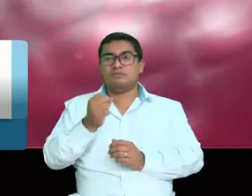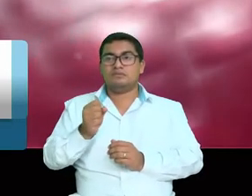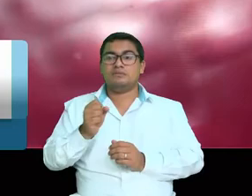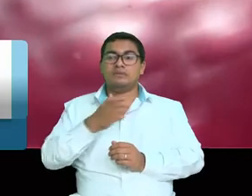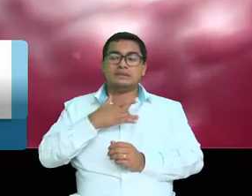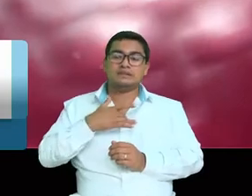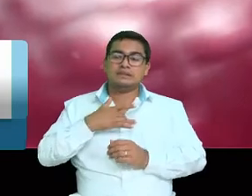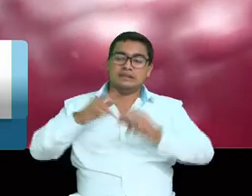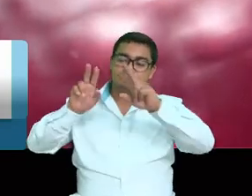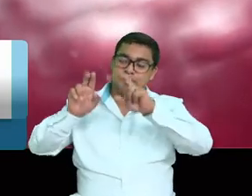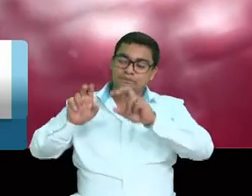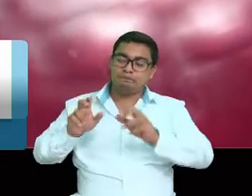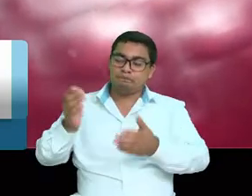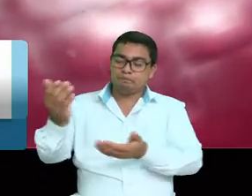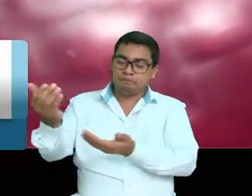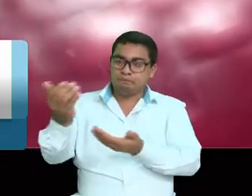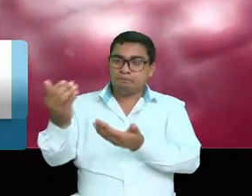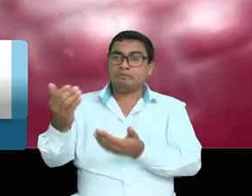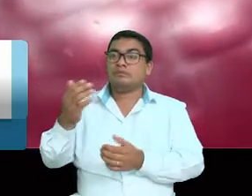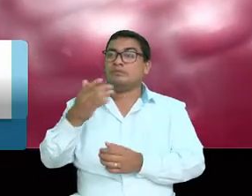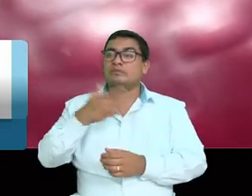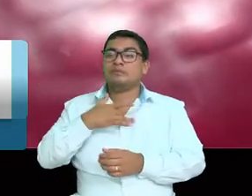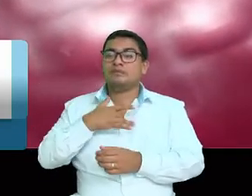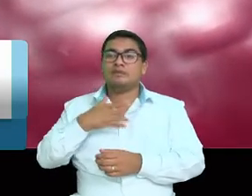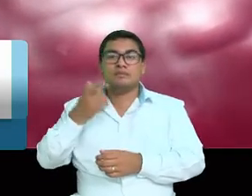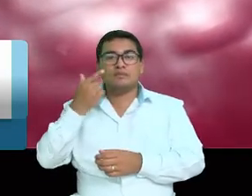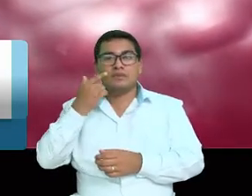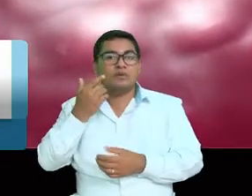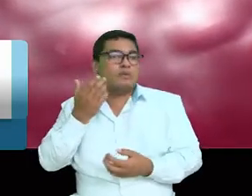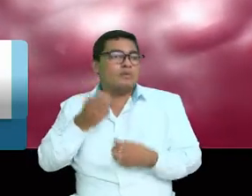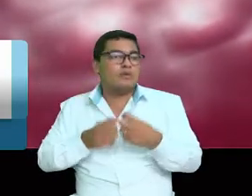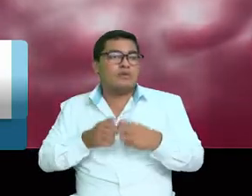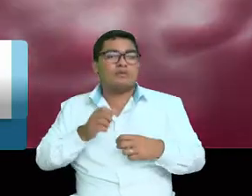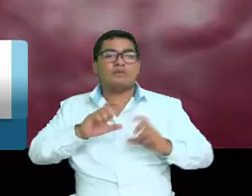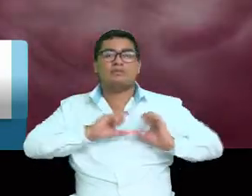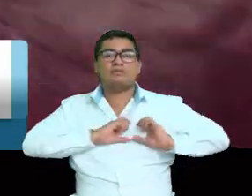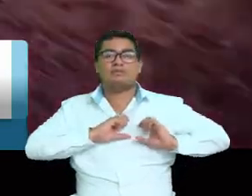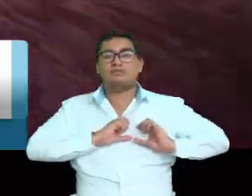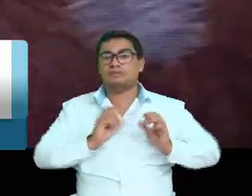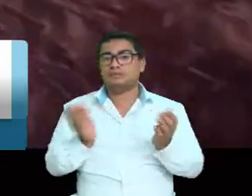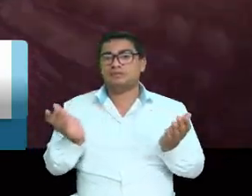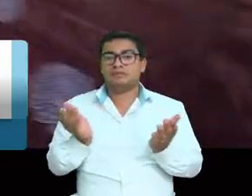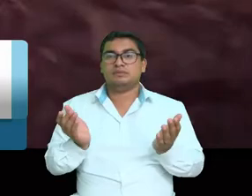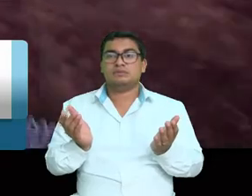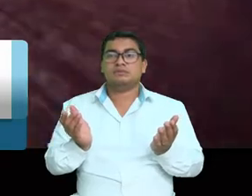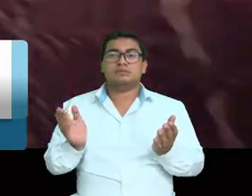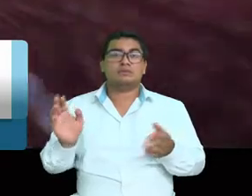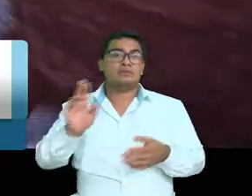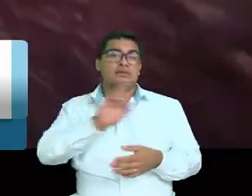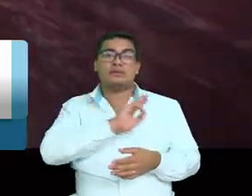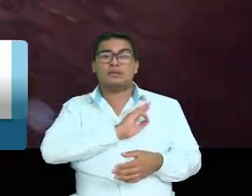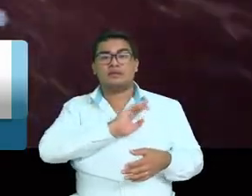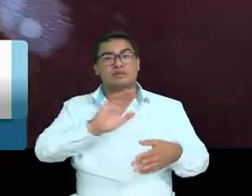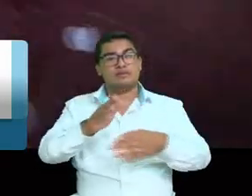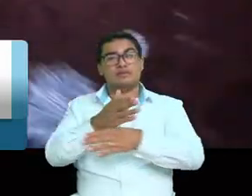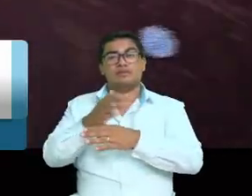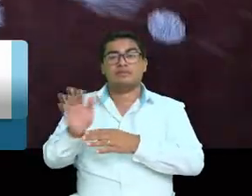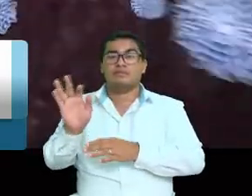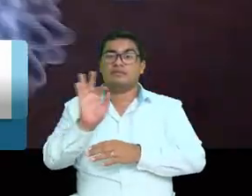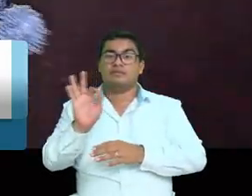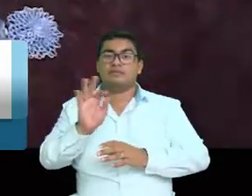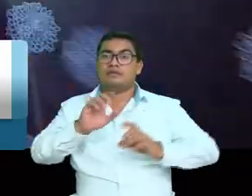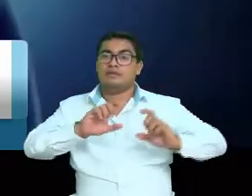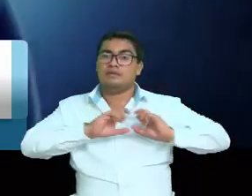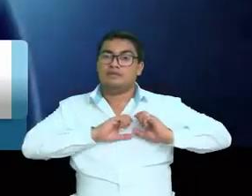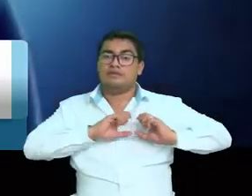ser evaluados porque necesitamos saber qué tipo de cardiopatía es. Hay algunos tipos de cardiopatía que necesitan una intervención